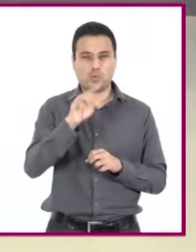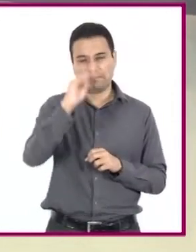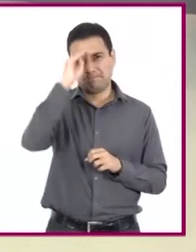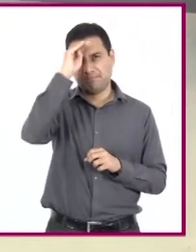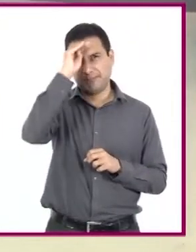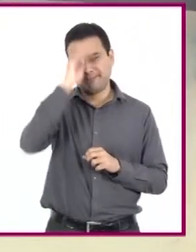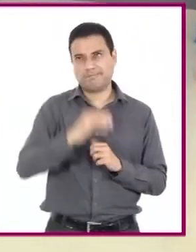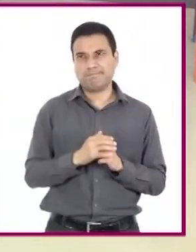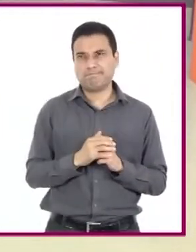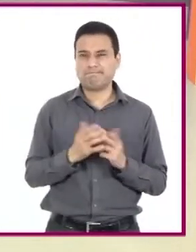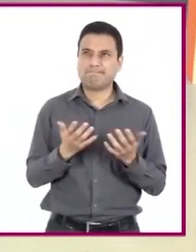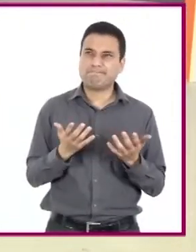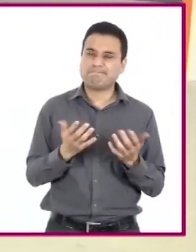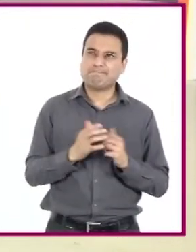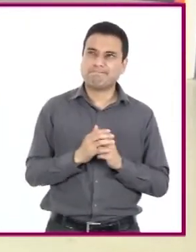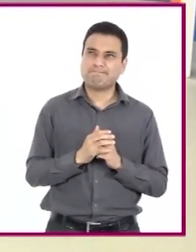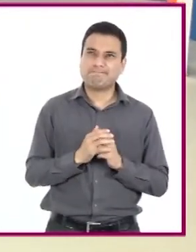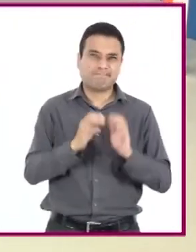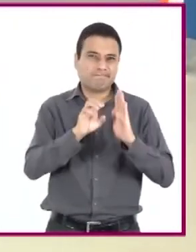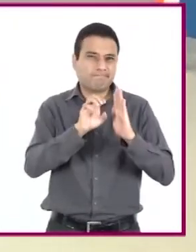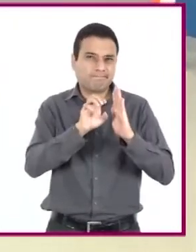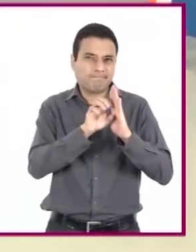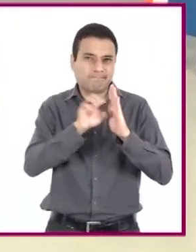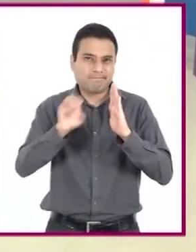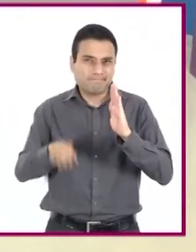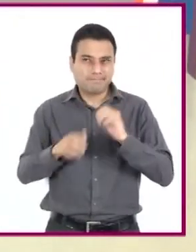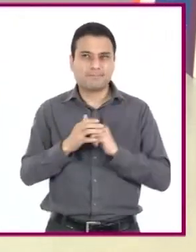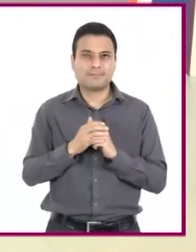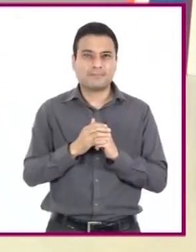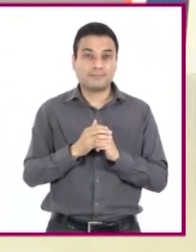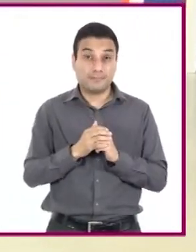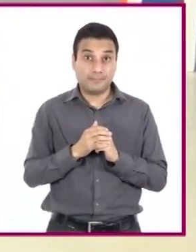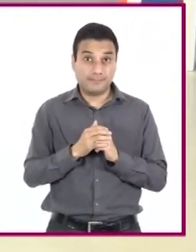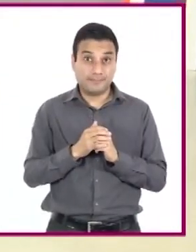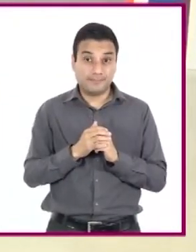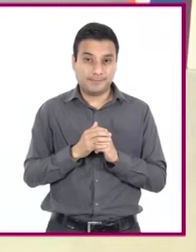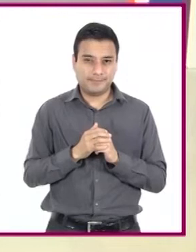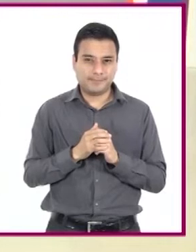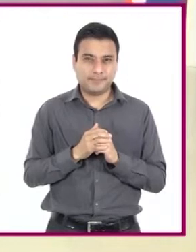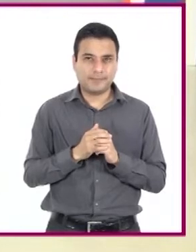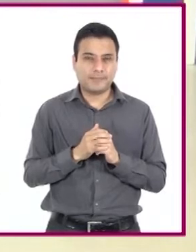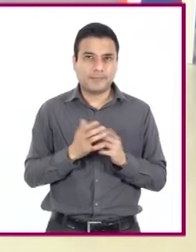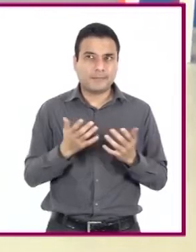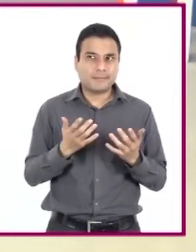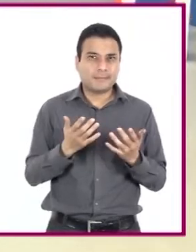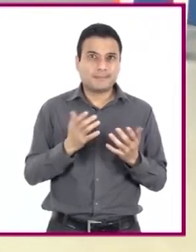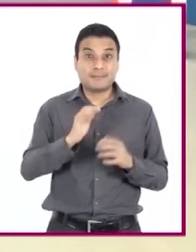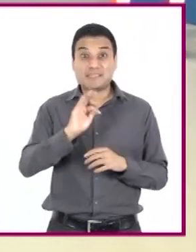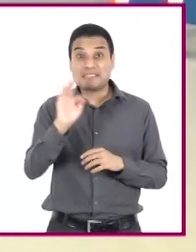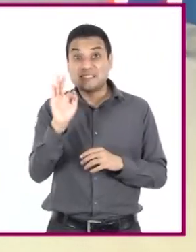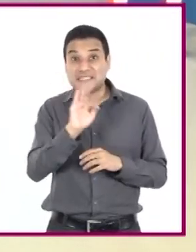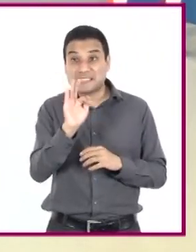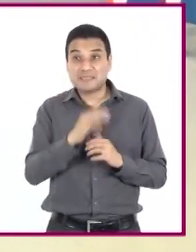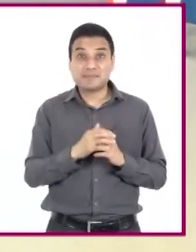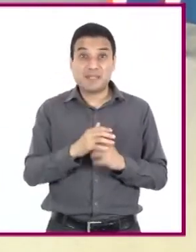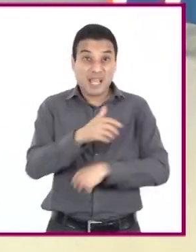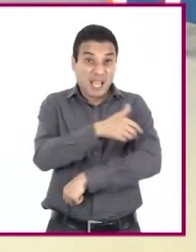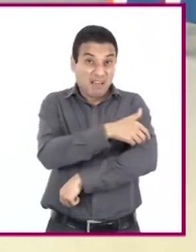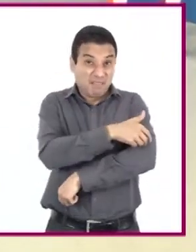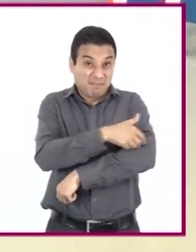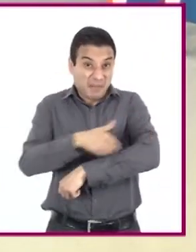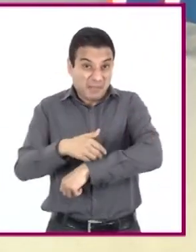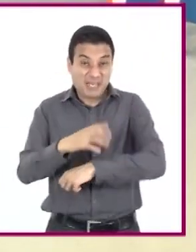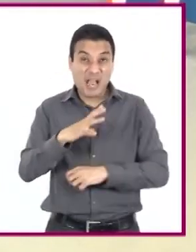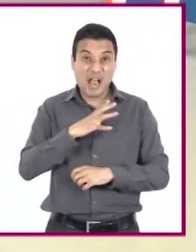pueden sugerir a quienes se sienten desesperados o incómodos al estar conviviendo en familia